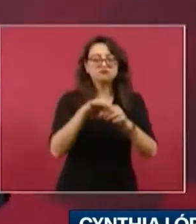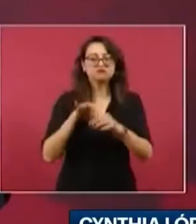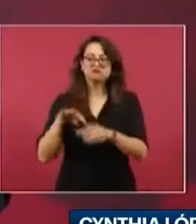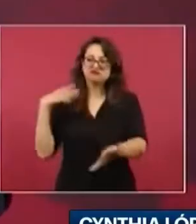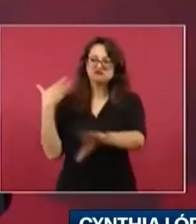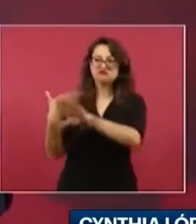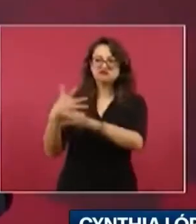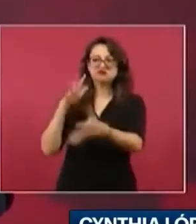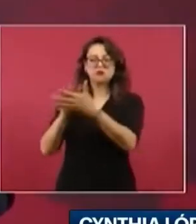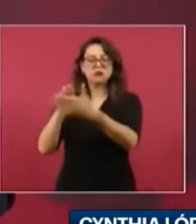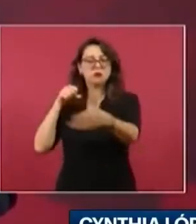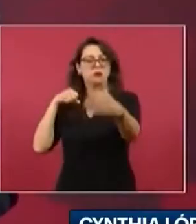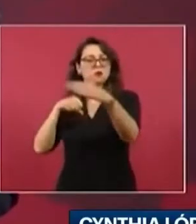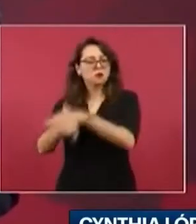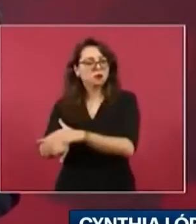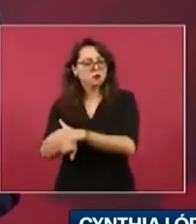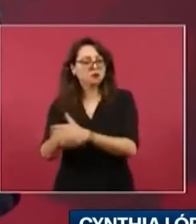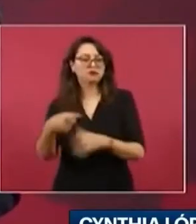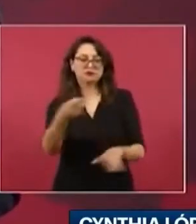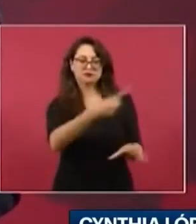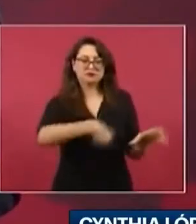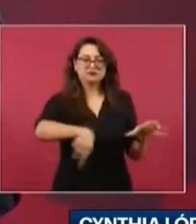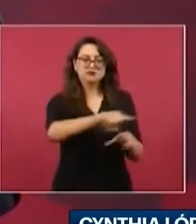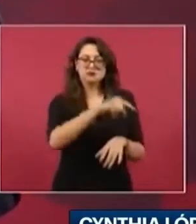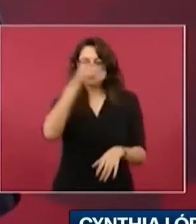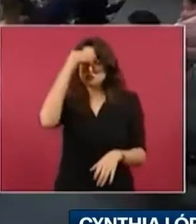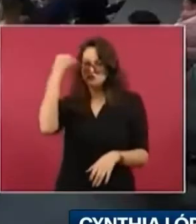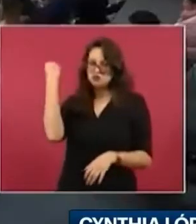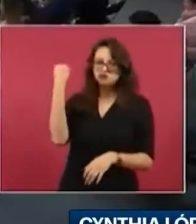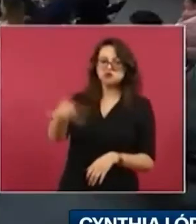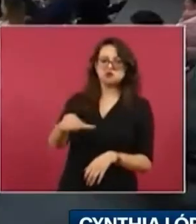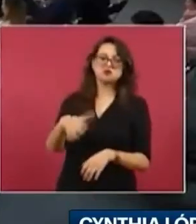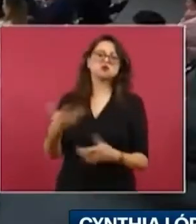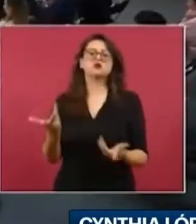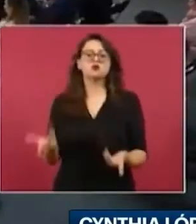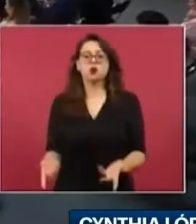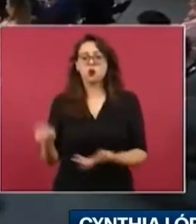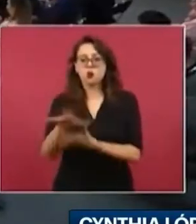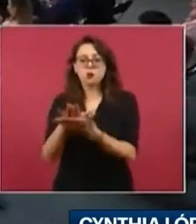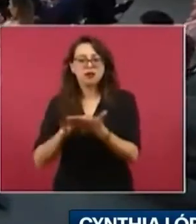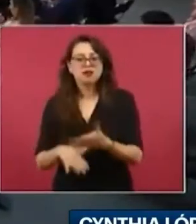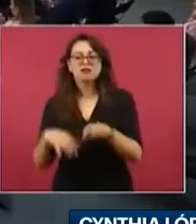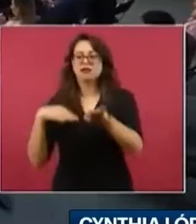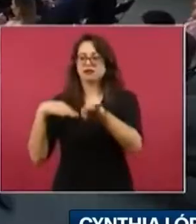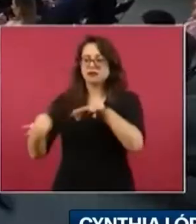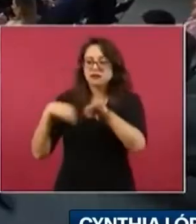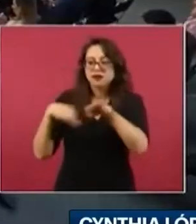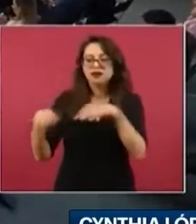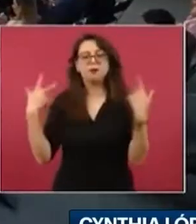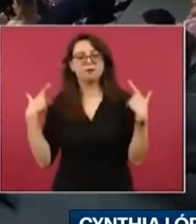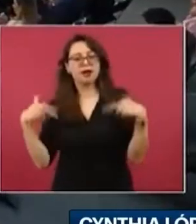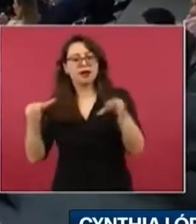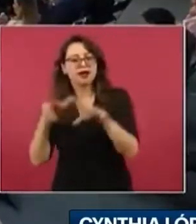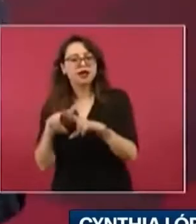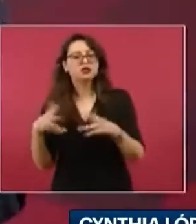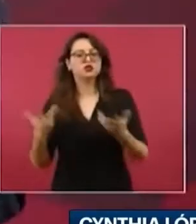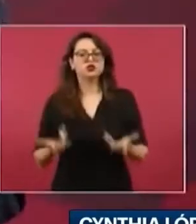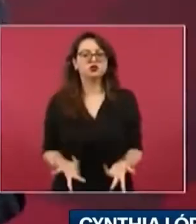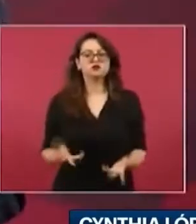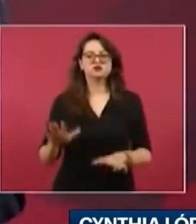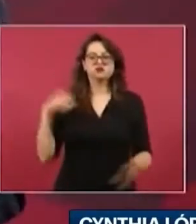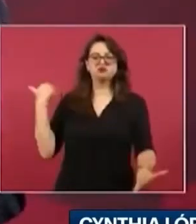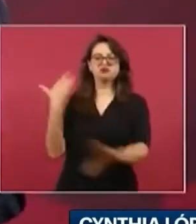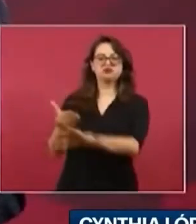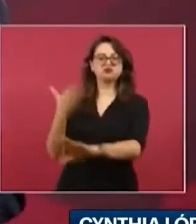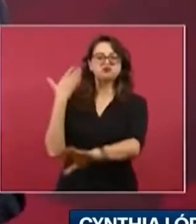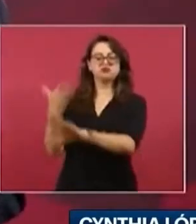el momento de su nacimiento, los países fundadores, que eran gobernados por diferentes presidentes que tenían visiones comunes